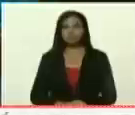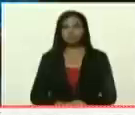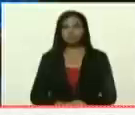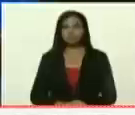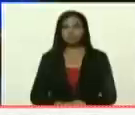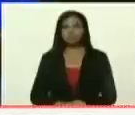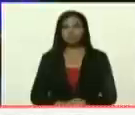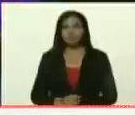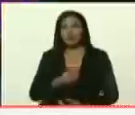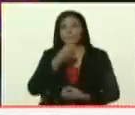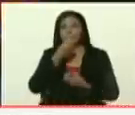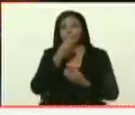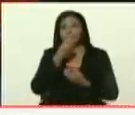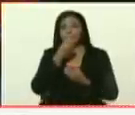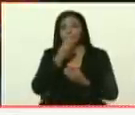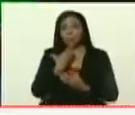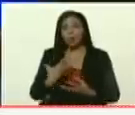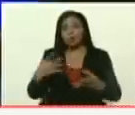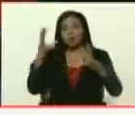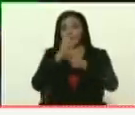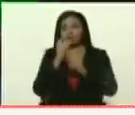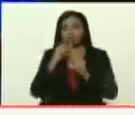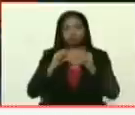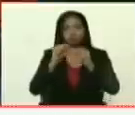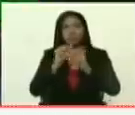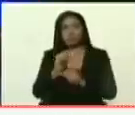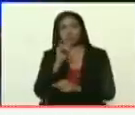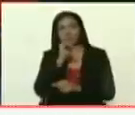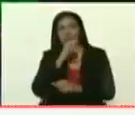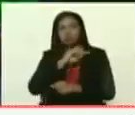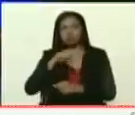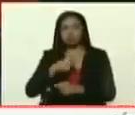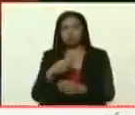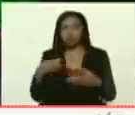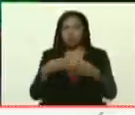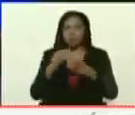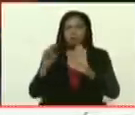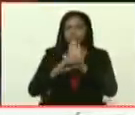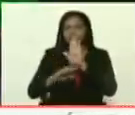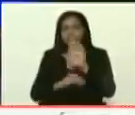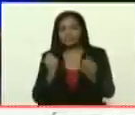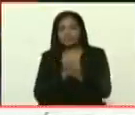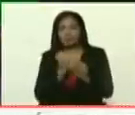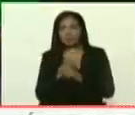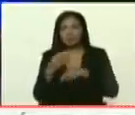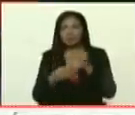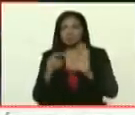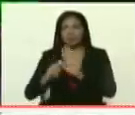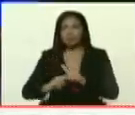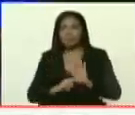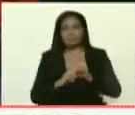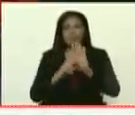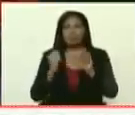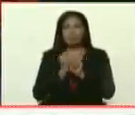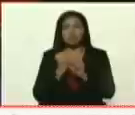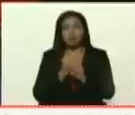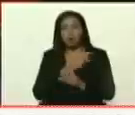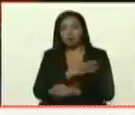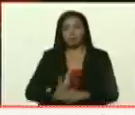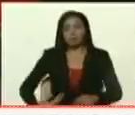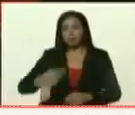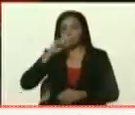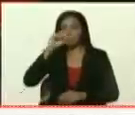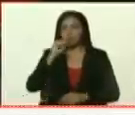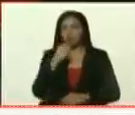Muy buenas noches, Julio, Josmari. A esta hora continuamos reportando la agenda de trabajo que ha sostenido el presidente de la República Bolivariana de Venezuela,